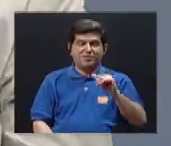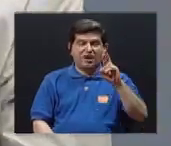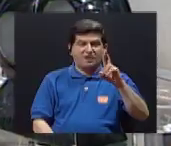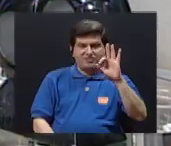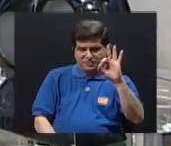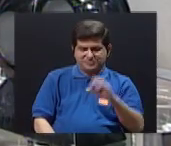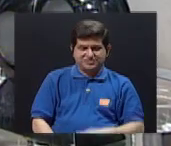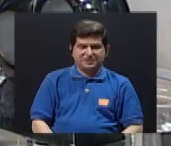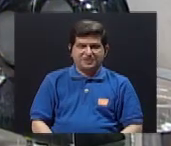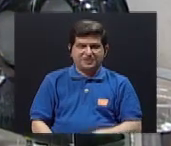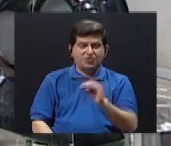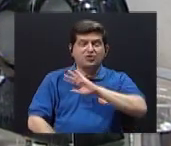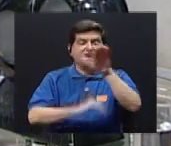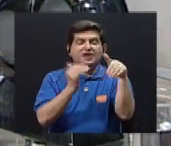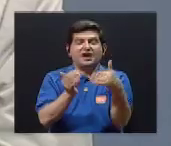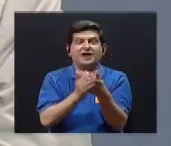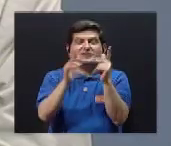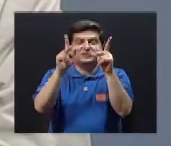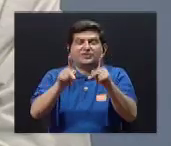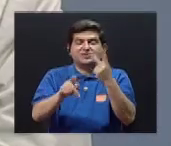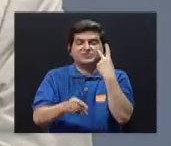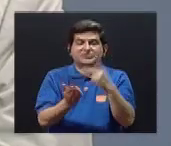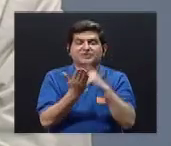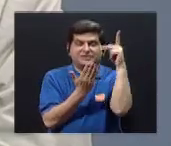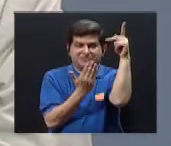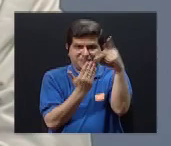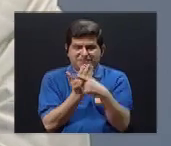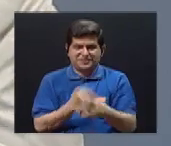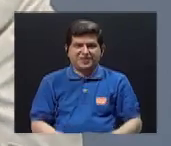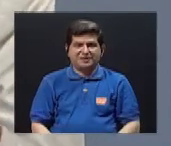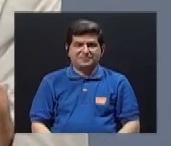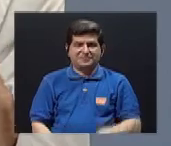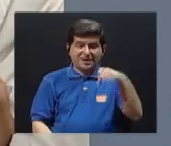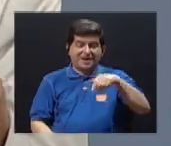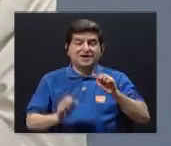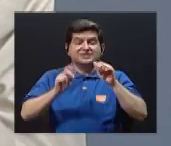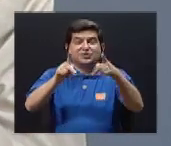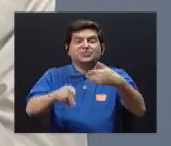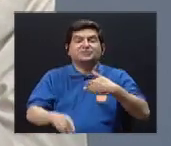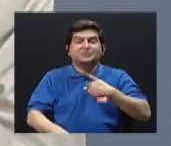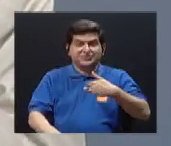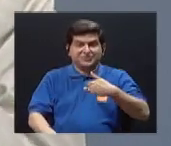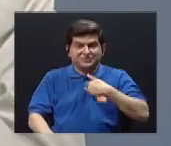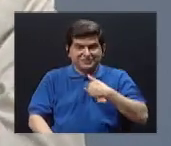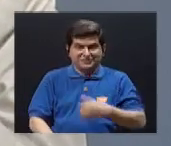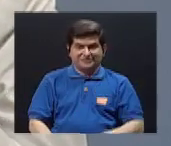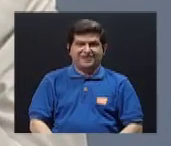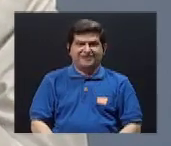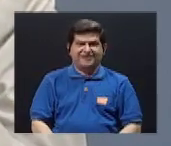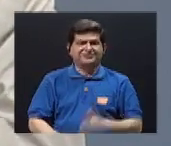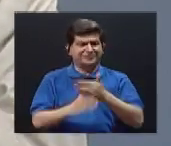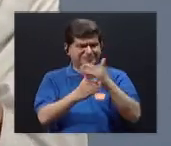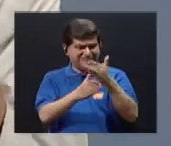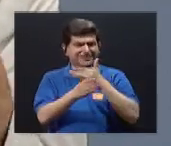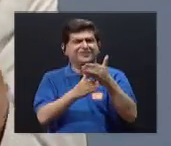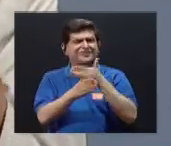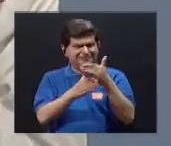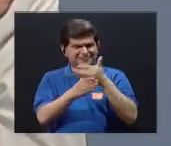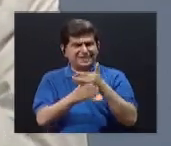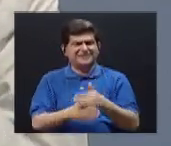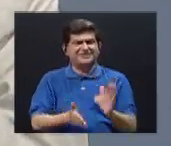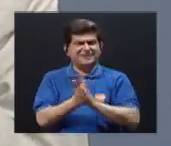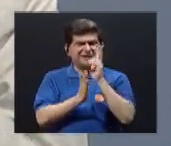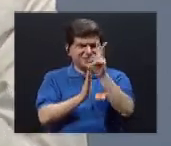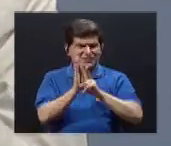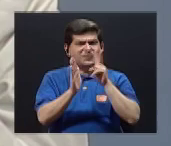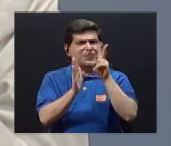vos, Rocío, y a todos nuestros televidentes. Tuvimos esta oportunidad de compartir